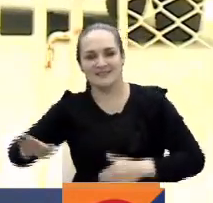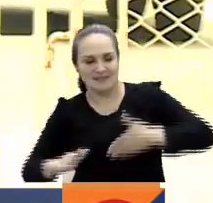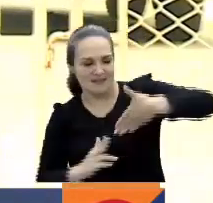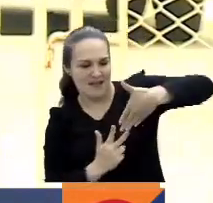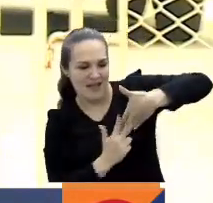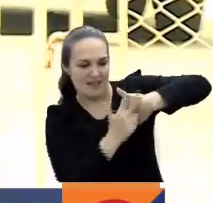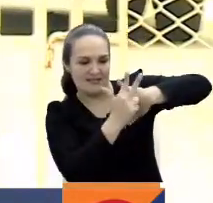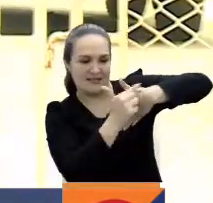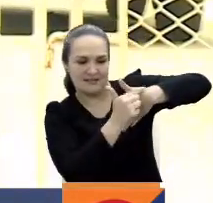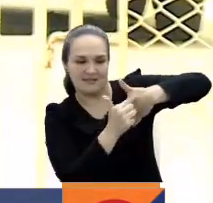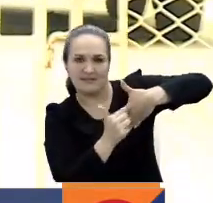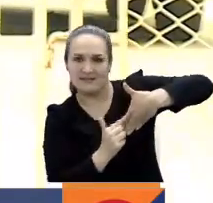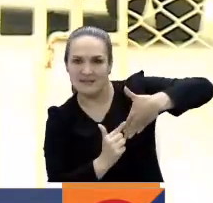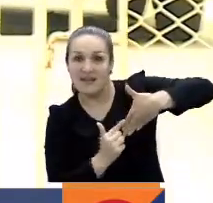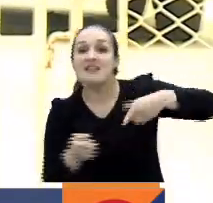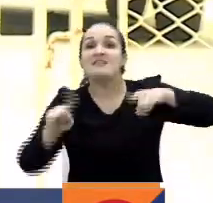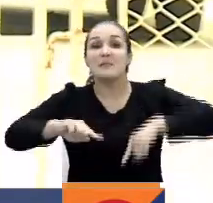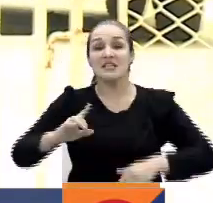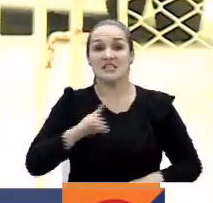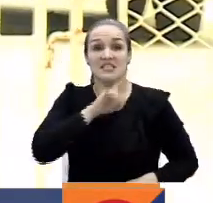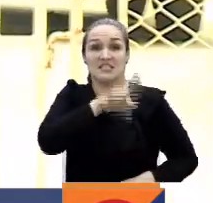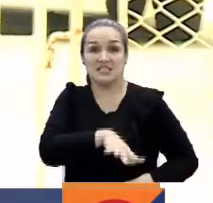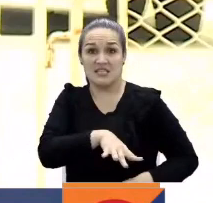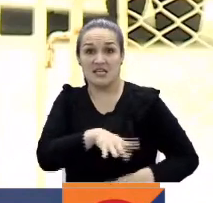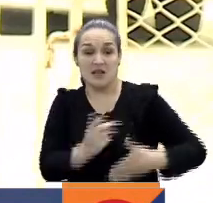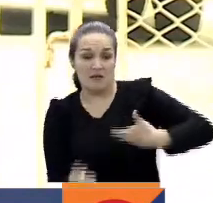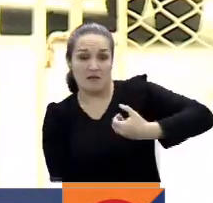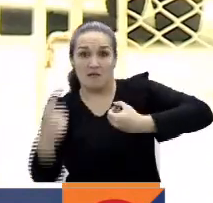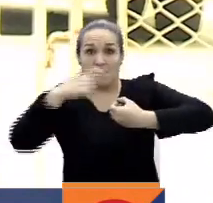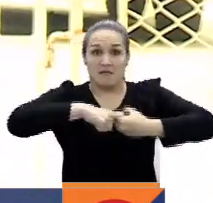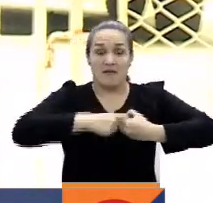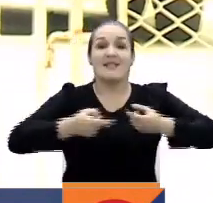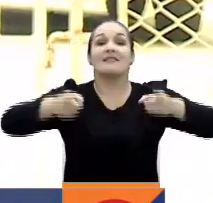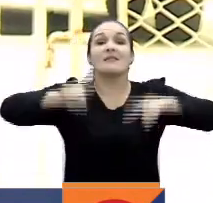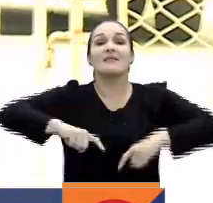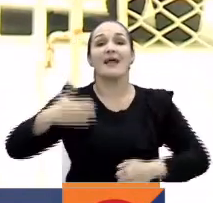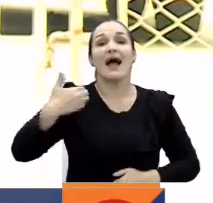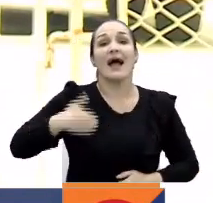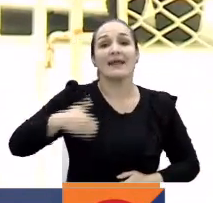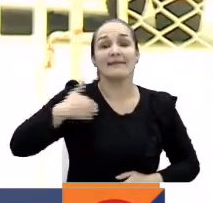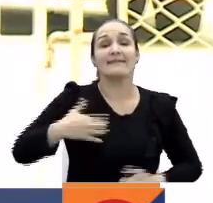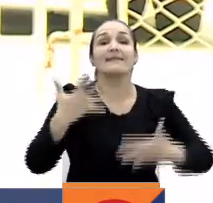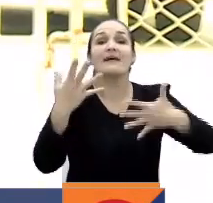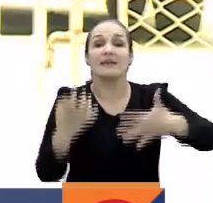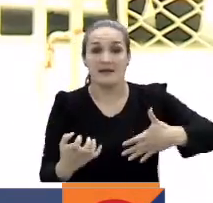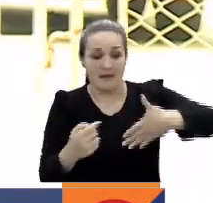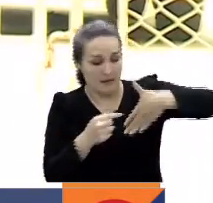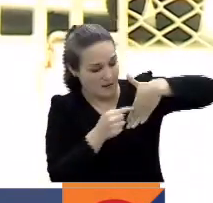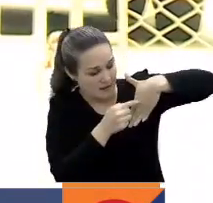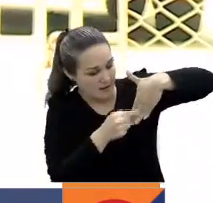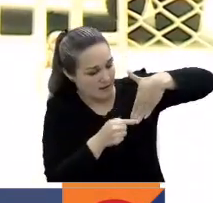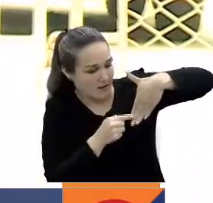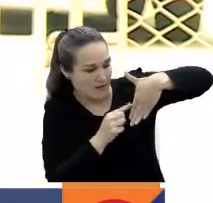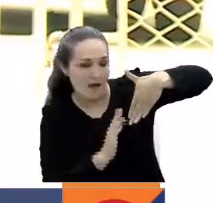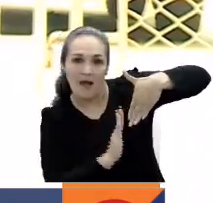más lejana se acerca la República de Argentina. Si diéramos ese